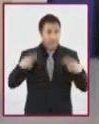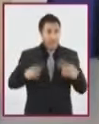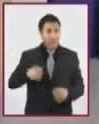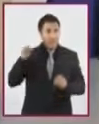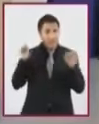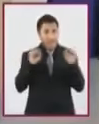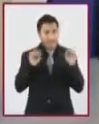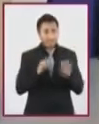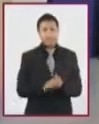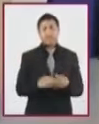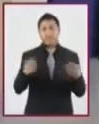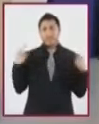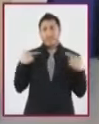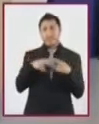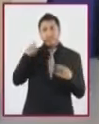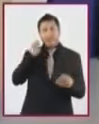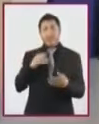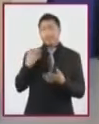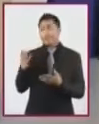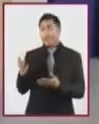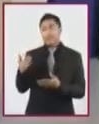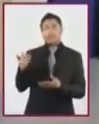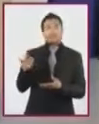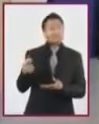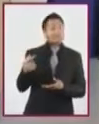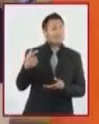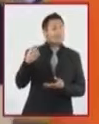Maestra Cindy, ahora sí me dejó pensando.